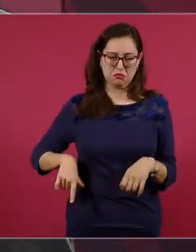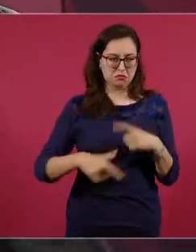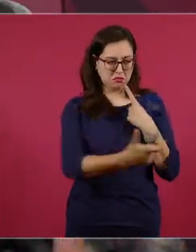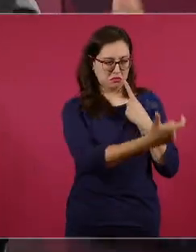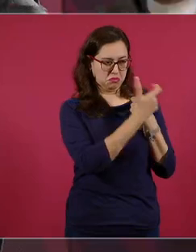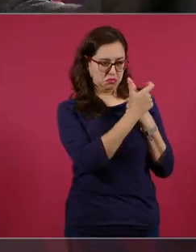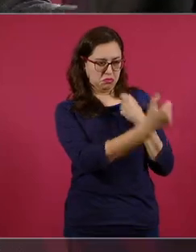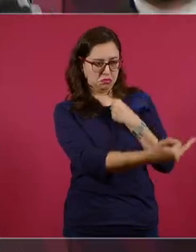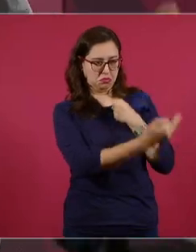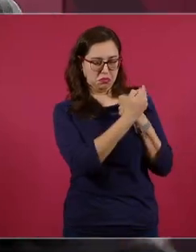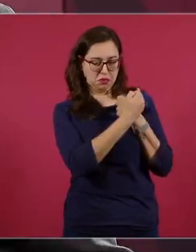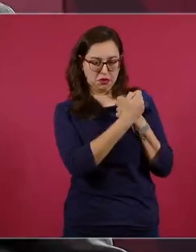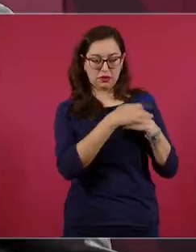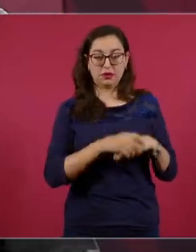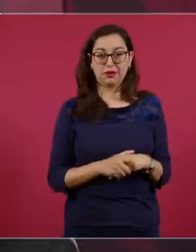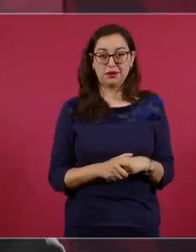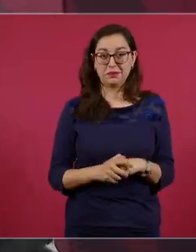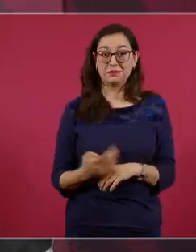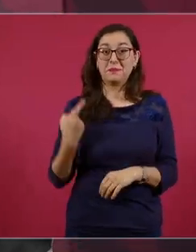pero no voy